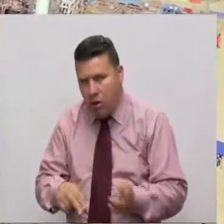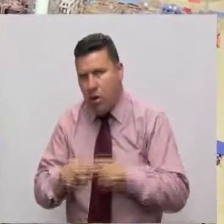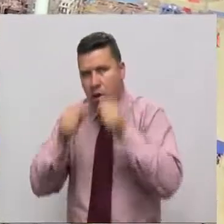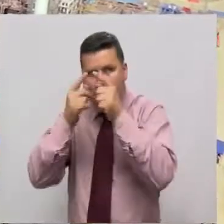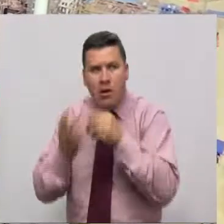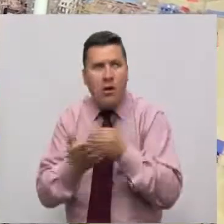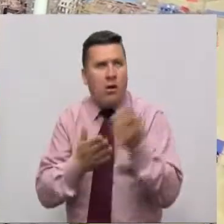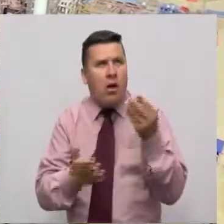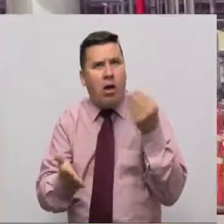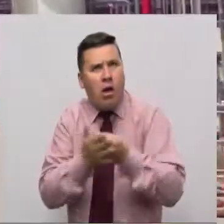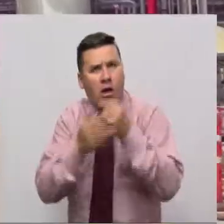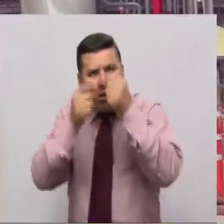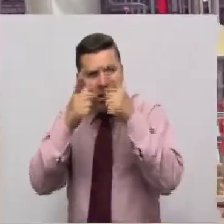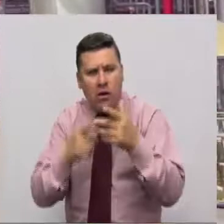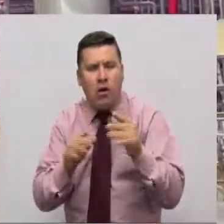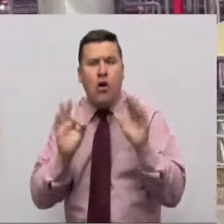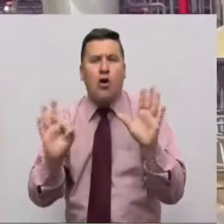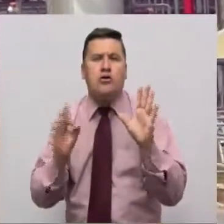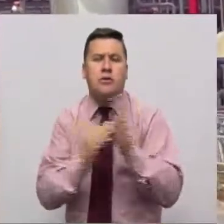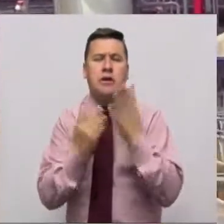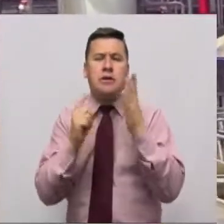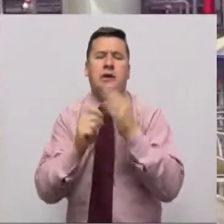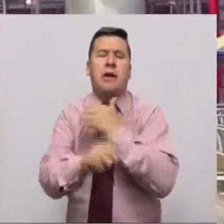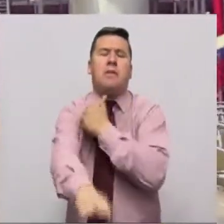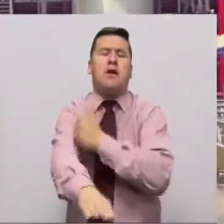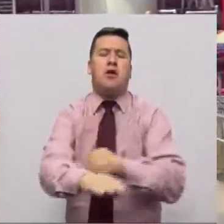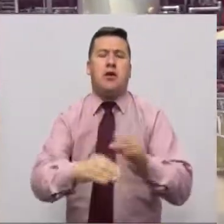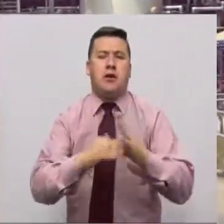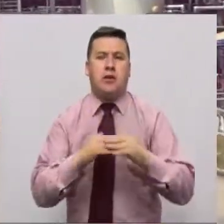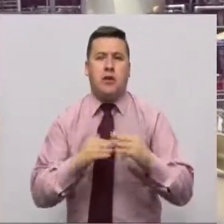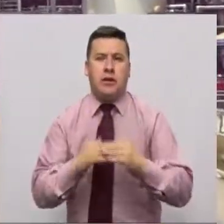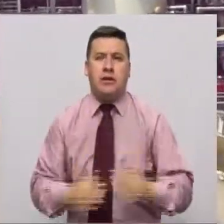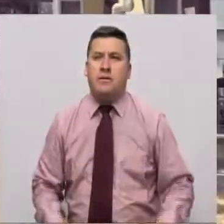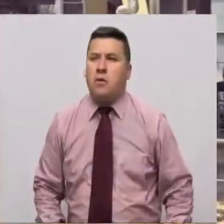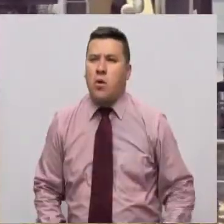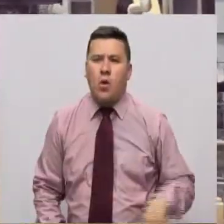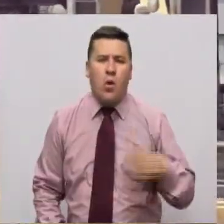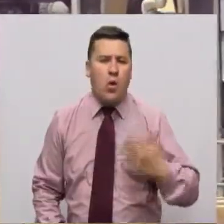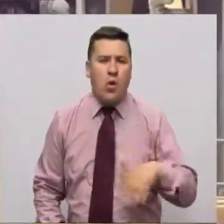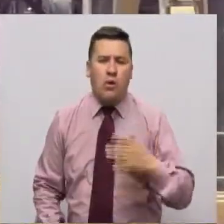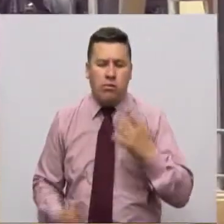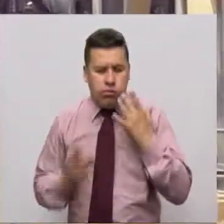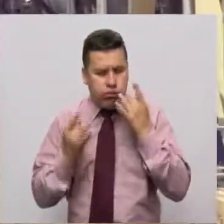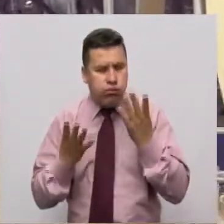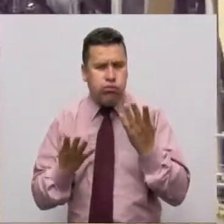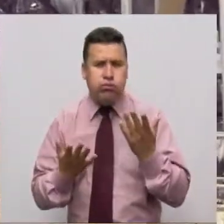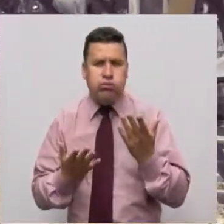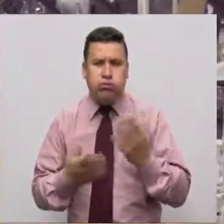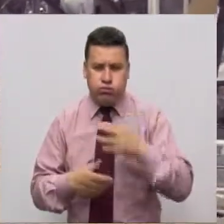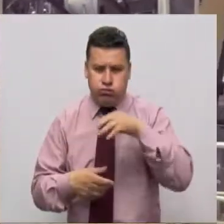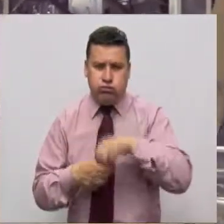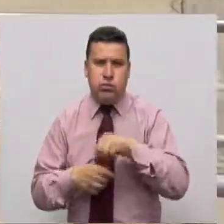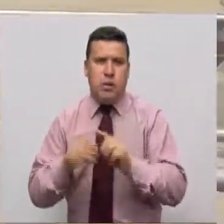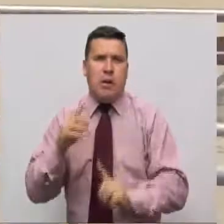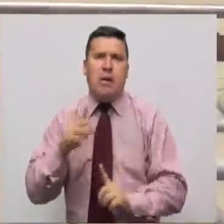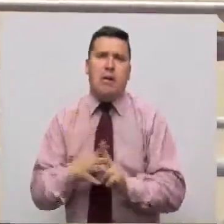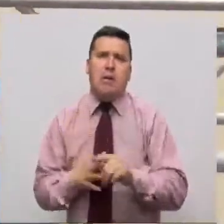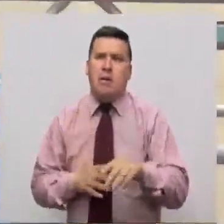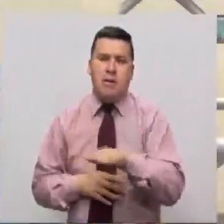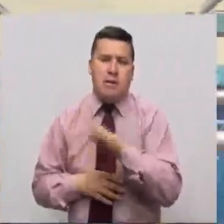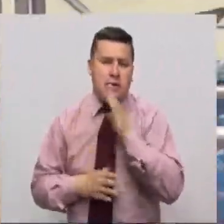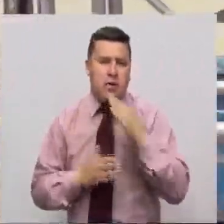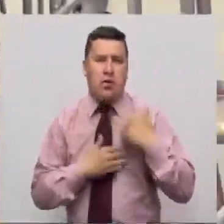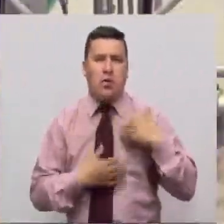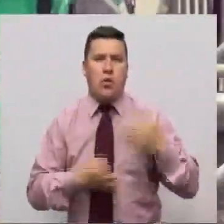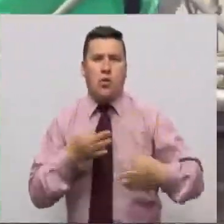terminado costándole al Estado 8.060 millones de dólares. Un mayor valor que